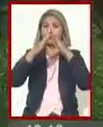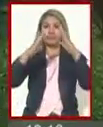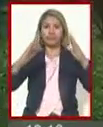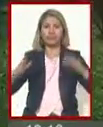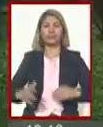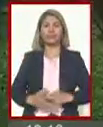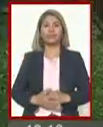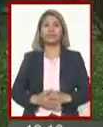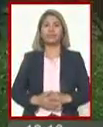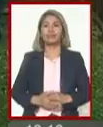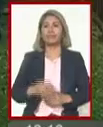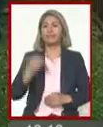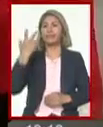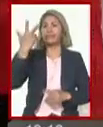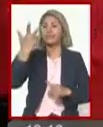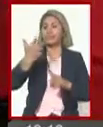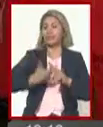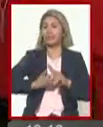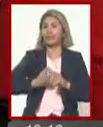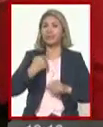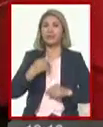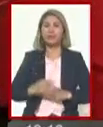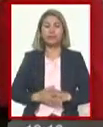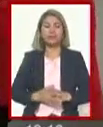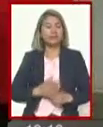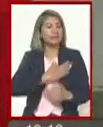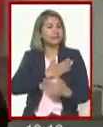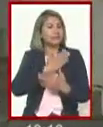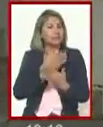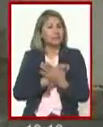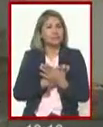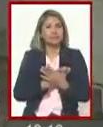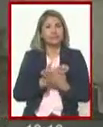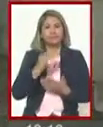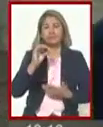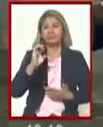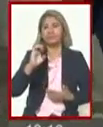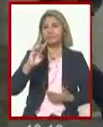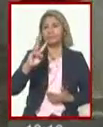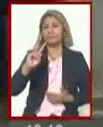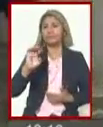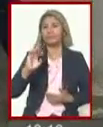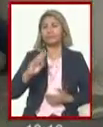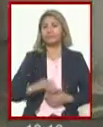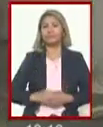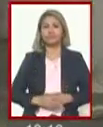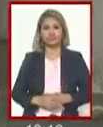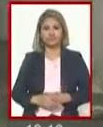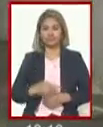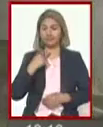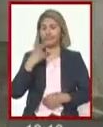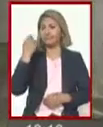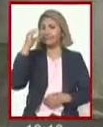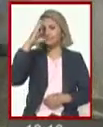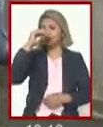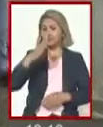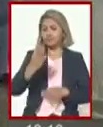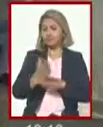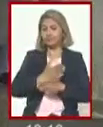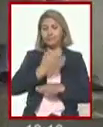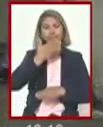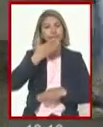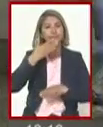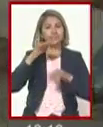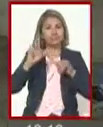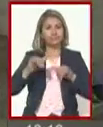vivienda en el lapso de 3 meses. Primero, nuestra solidaridad con el señor Ever, ¿no? Con el niño. Entiendo de que el niño ya está mejor,